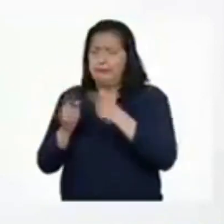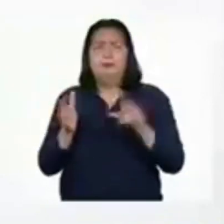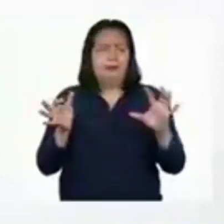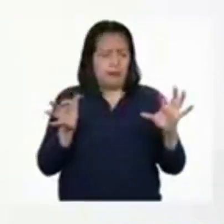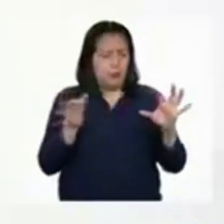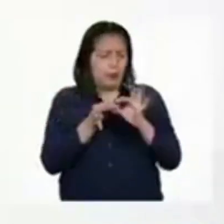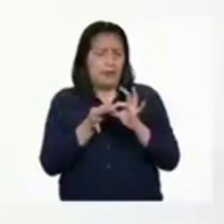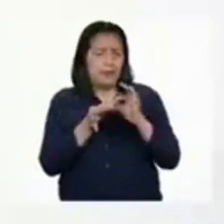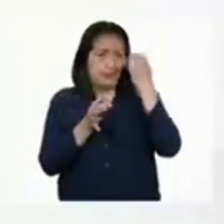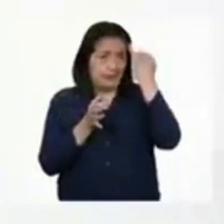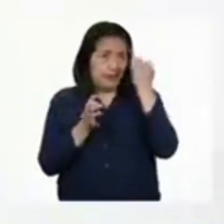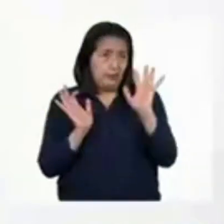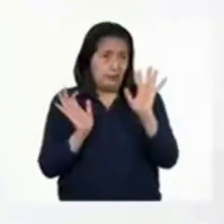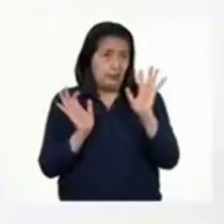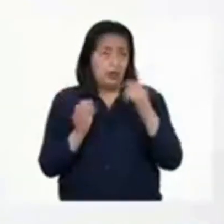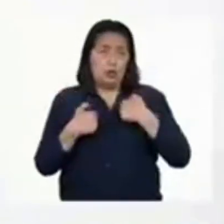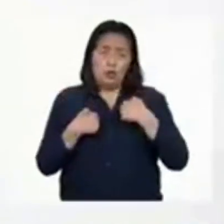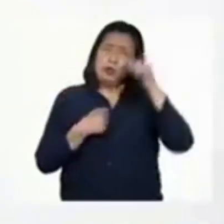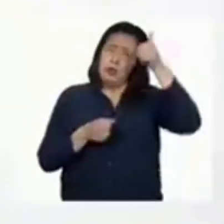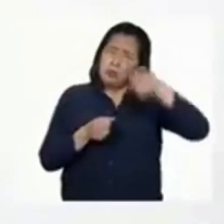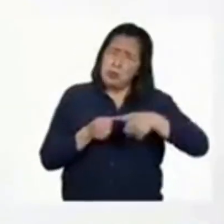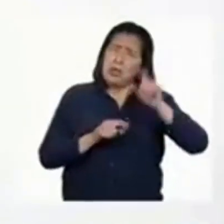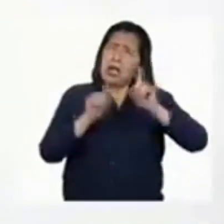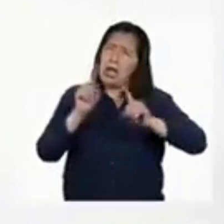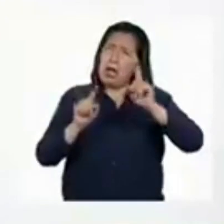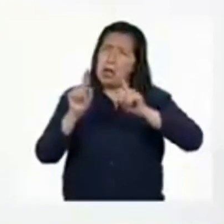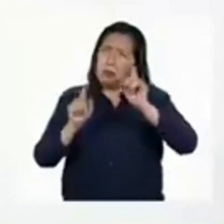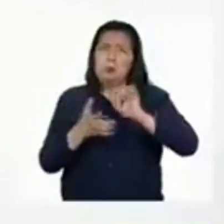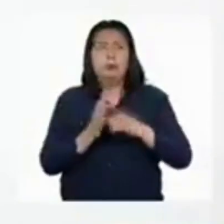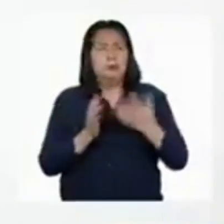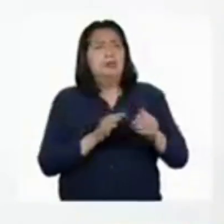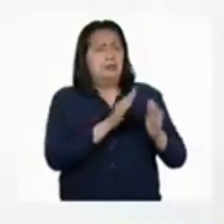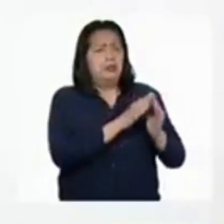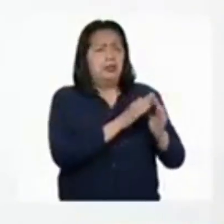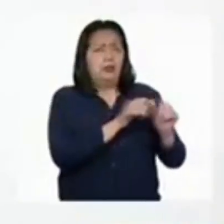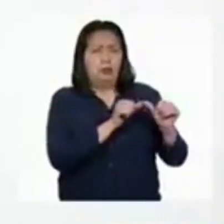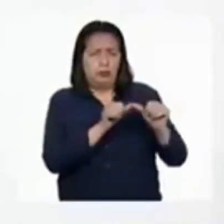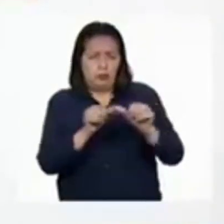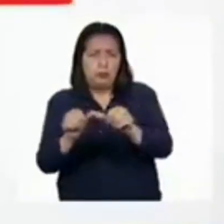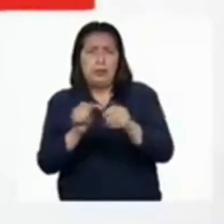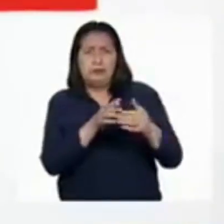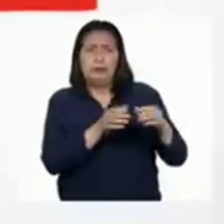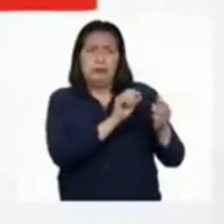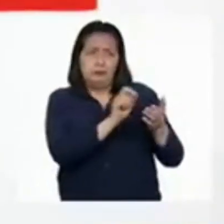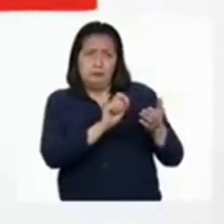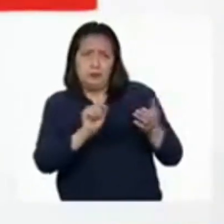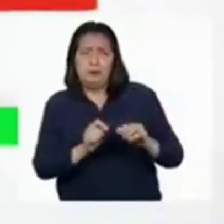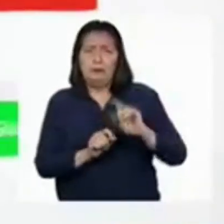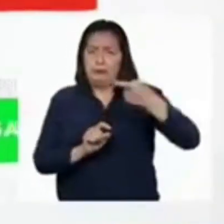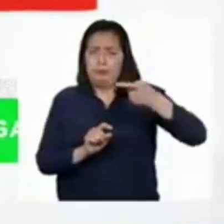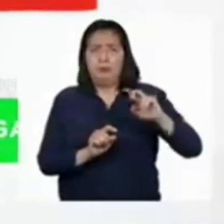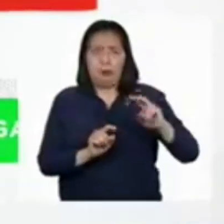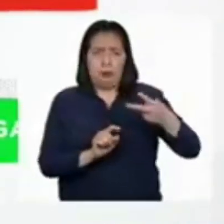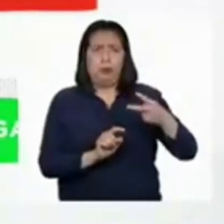para conectar las ideas. Yo recuerdo algunos que indicaban secuencia. En primer lugar, en segundo